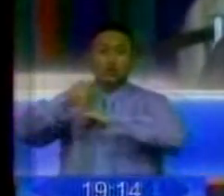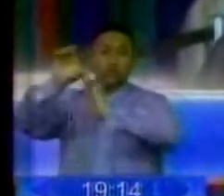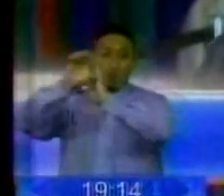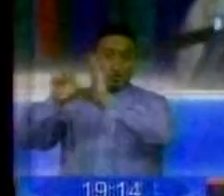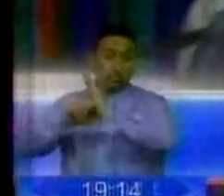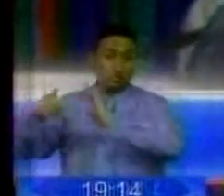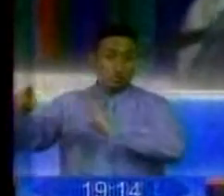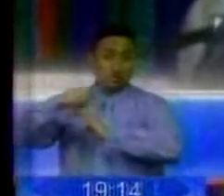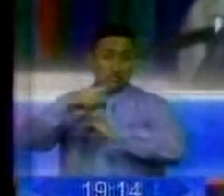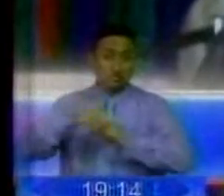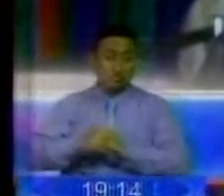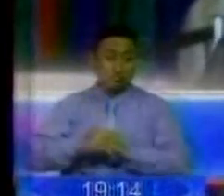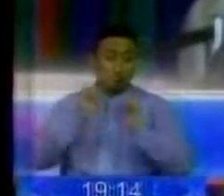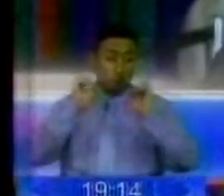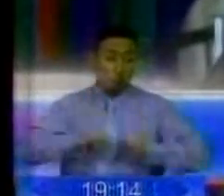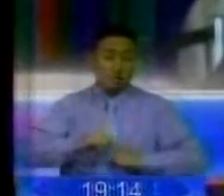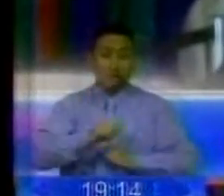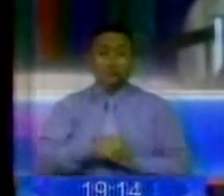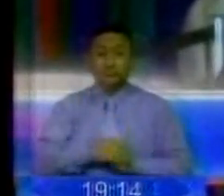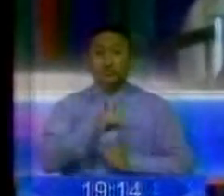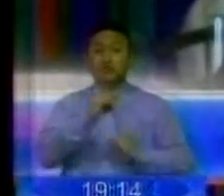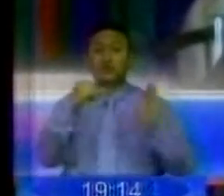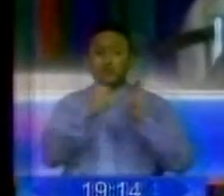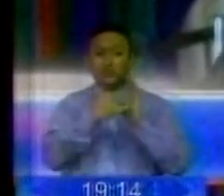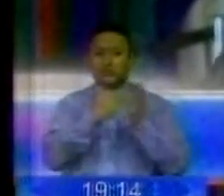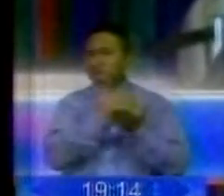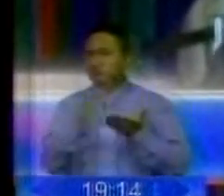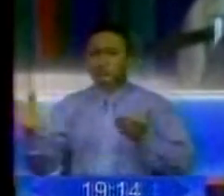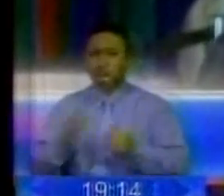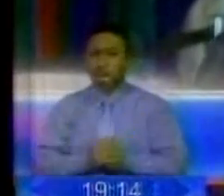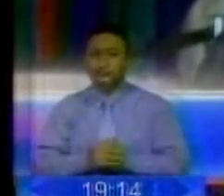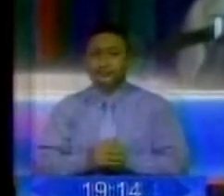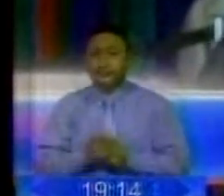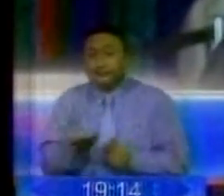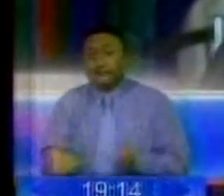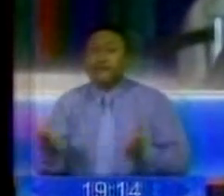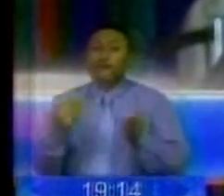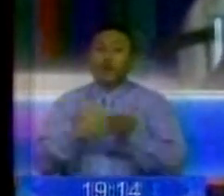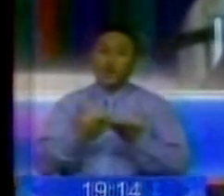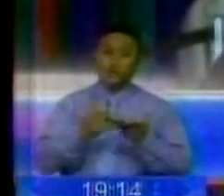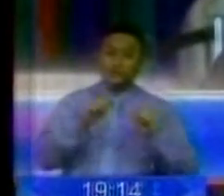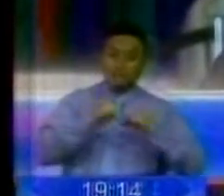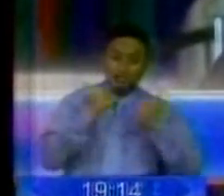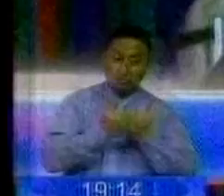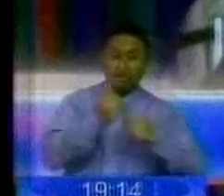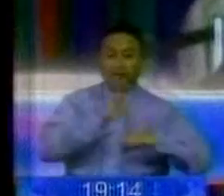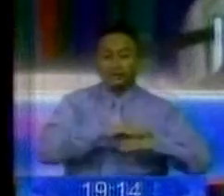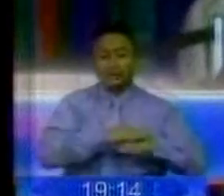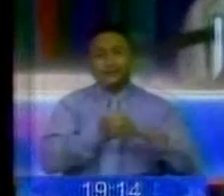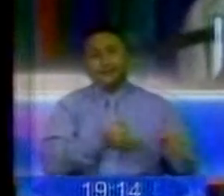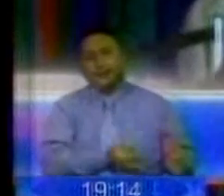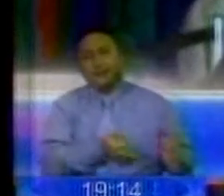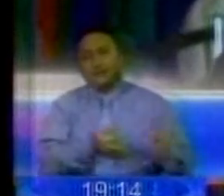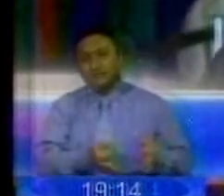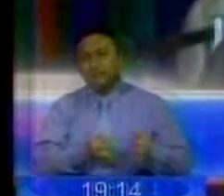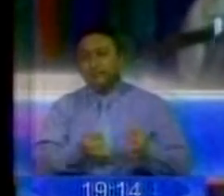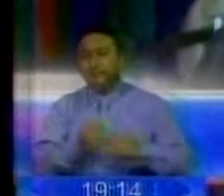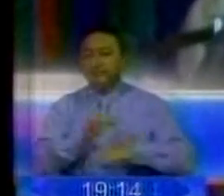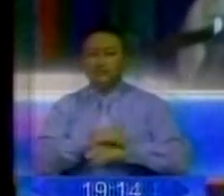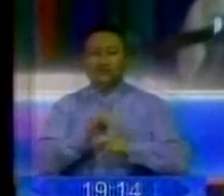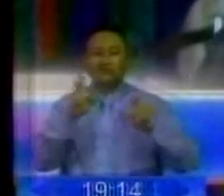declarar inconstitucional dicho impuesto. Y nuevamente la Asamblea, por las demoras que suele tener en el trámite de sus